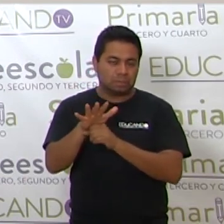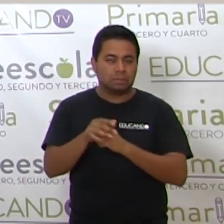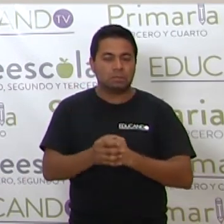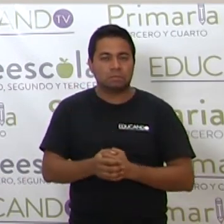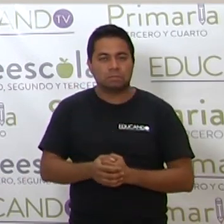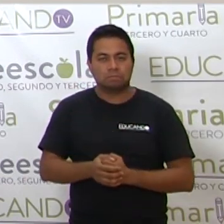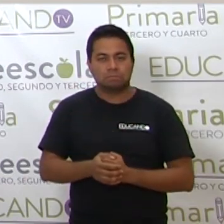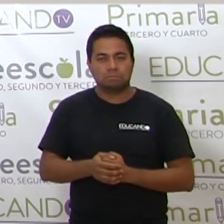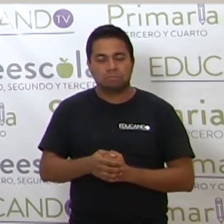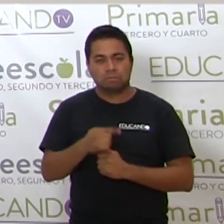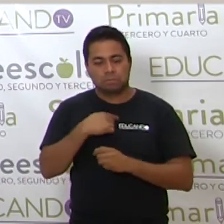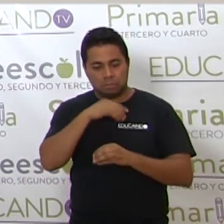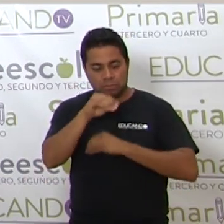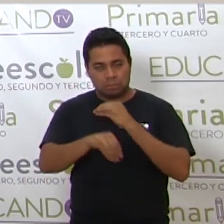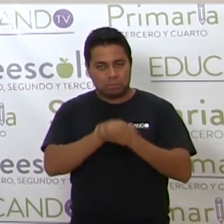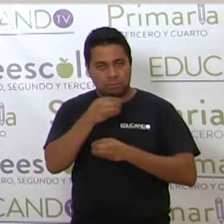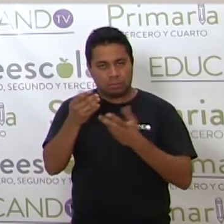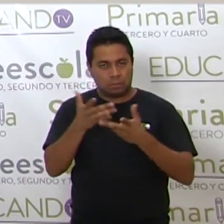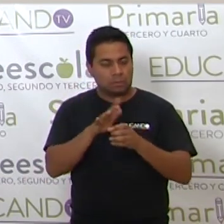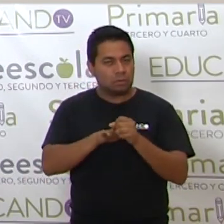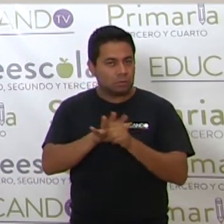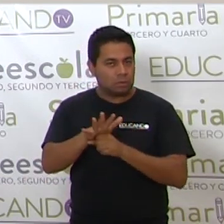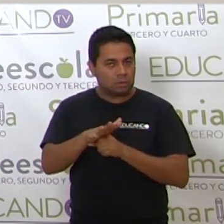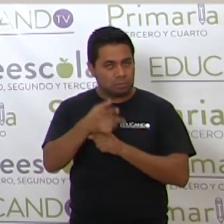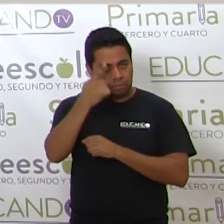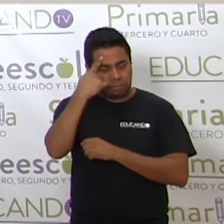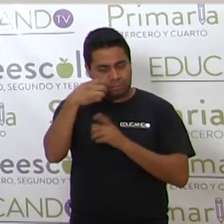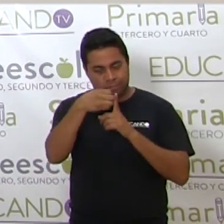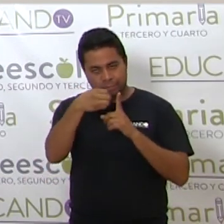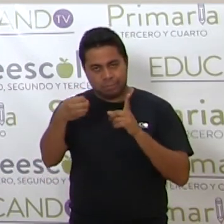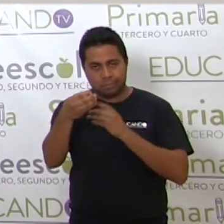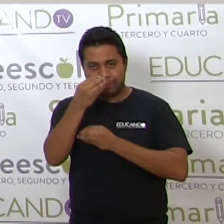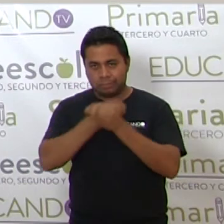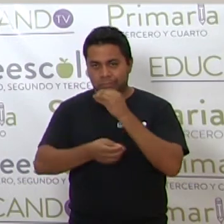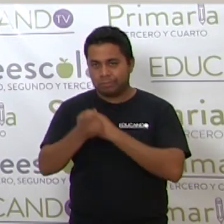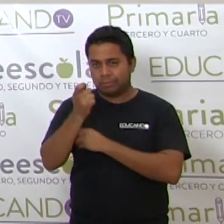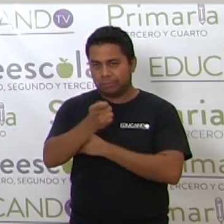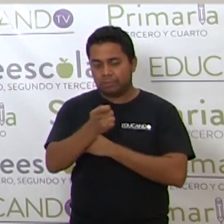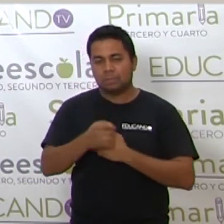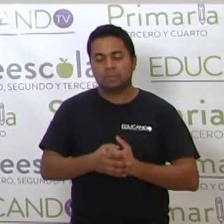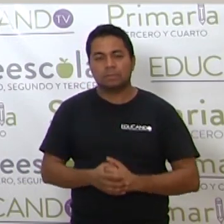y que tendría yo que hacer aquí para que diga comiendo